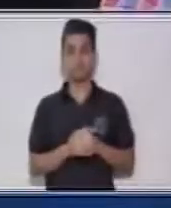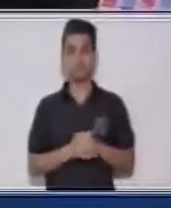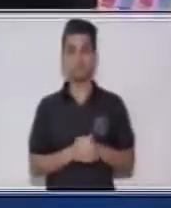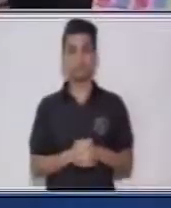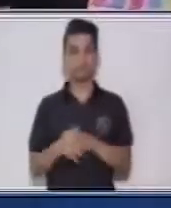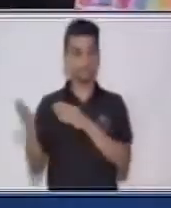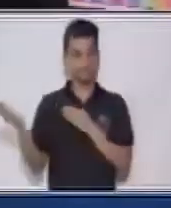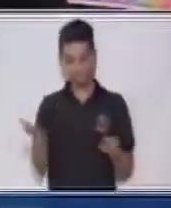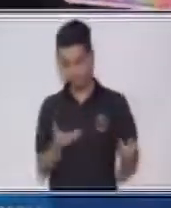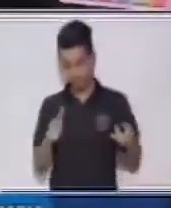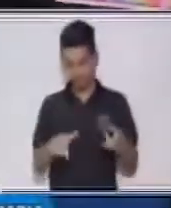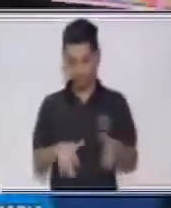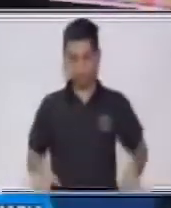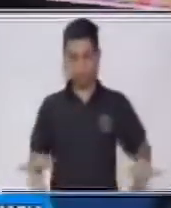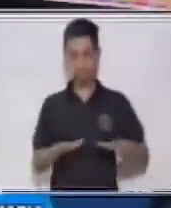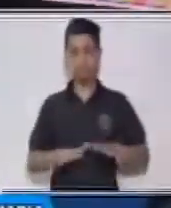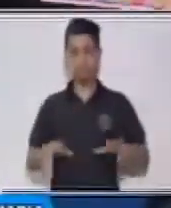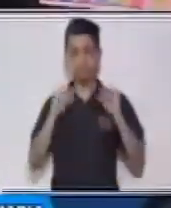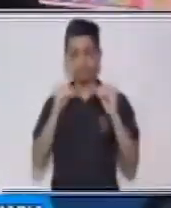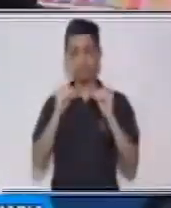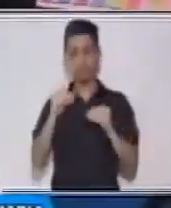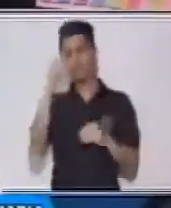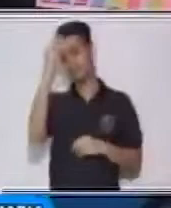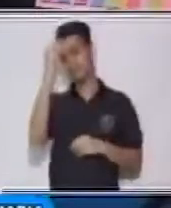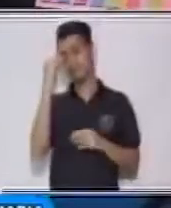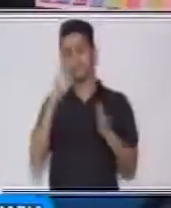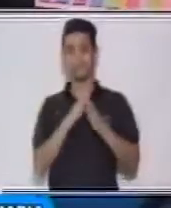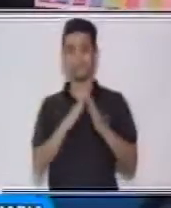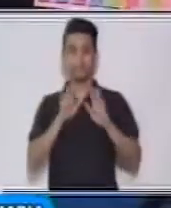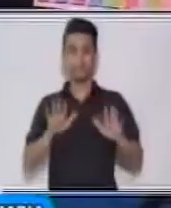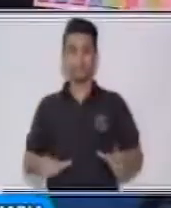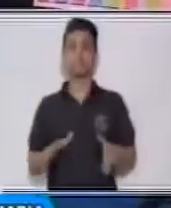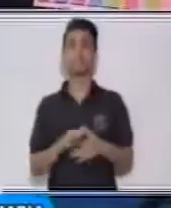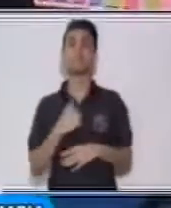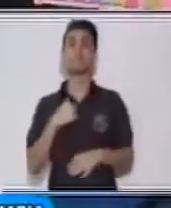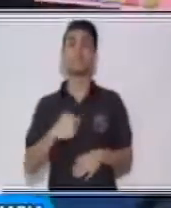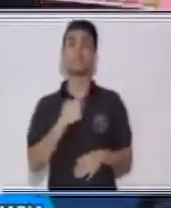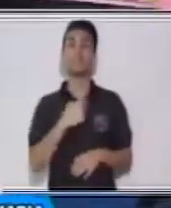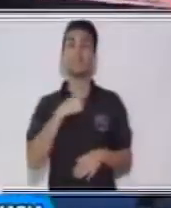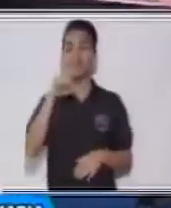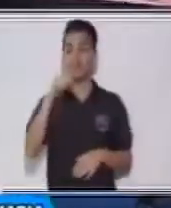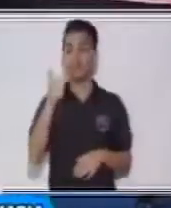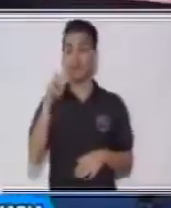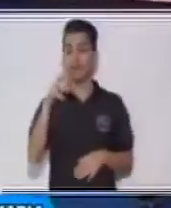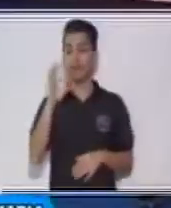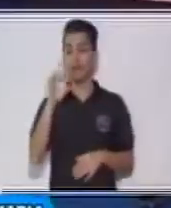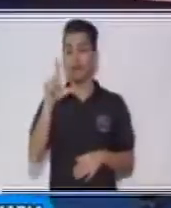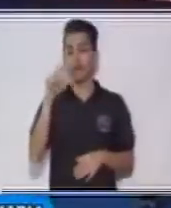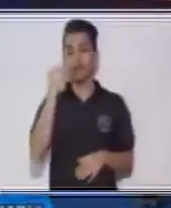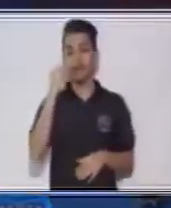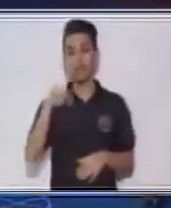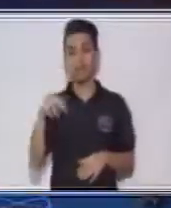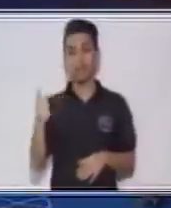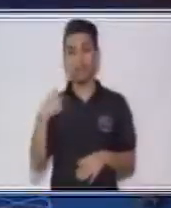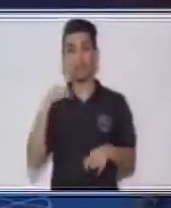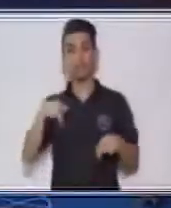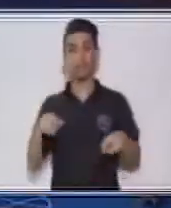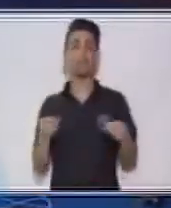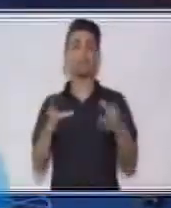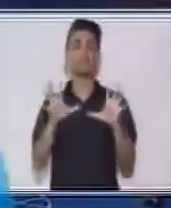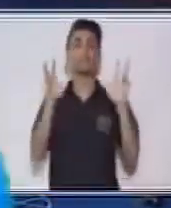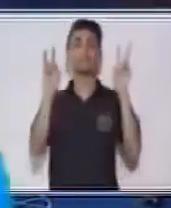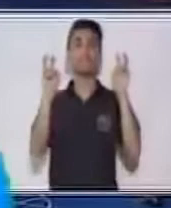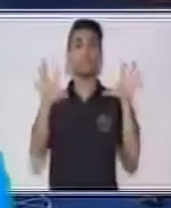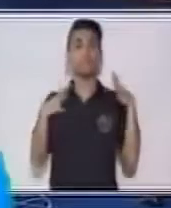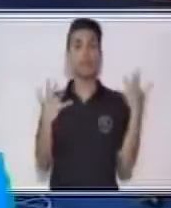bienvenido a este espacio educativo aprendo en casa soy carolina expósito y en esta oportunidad de desarrollar el